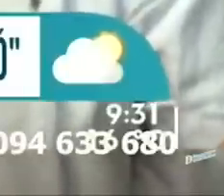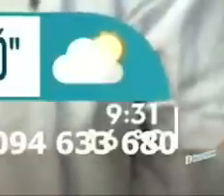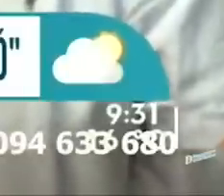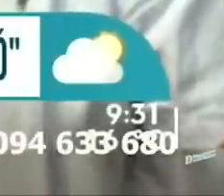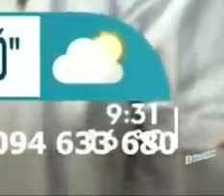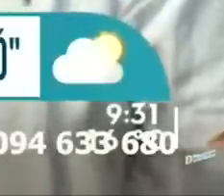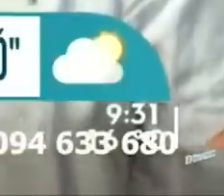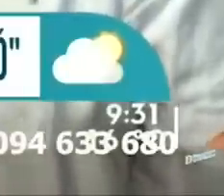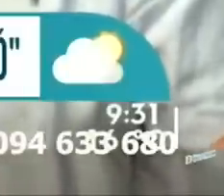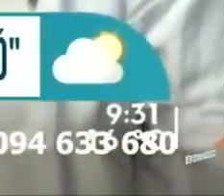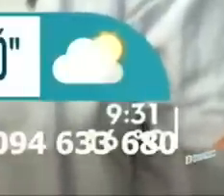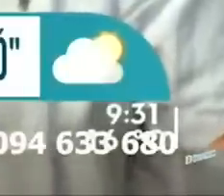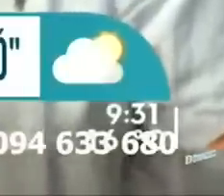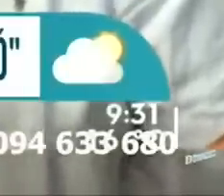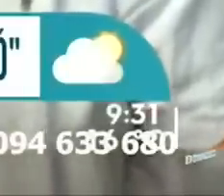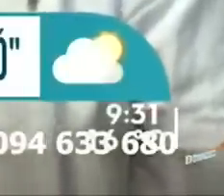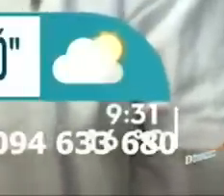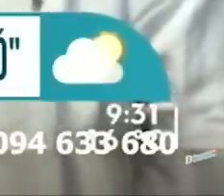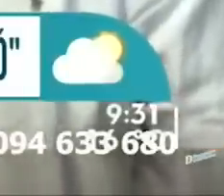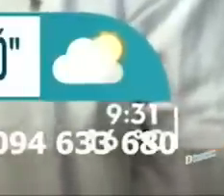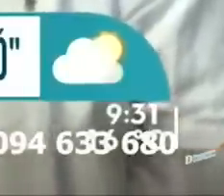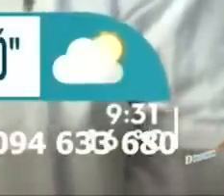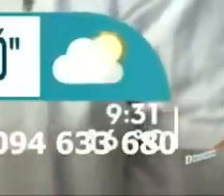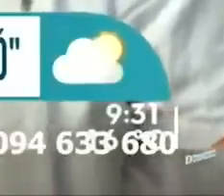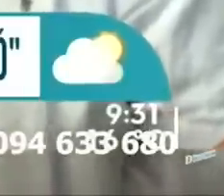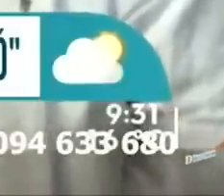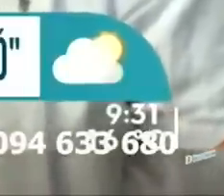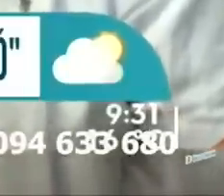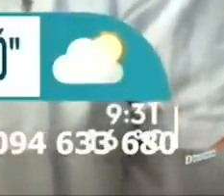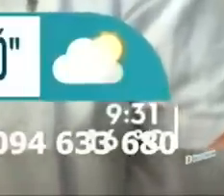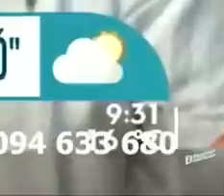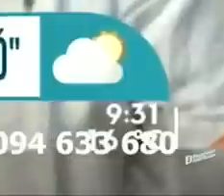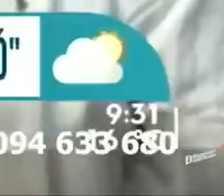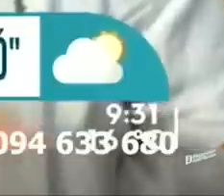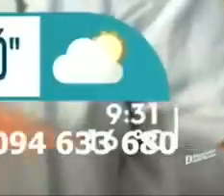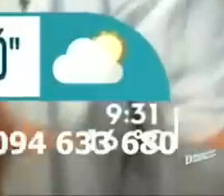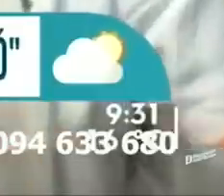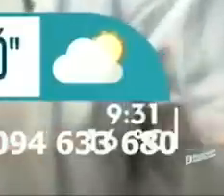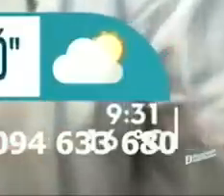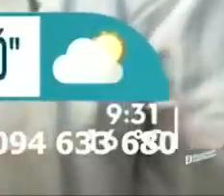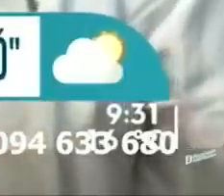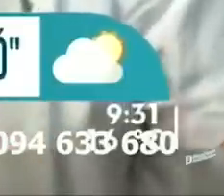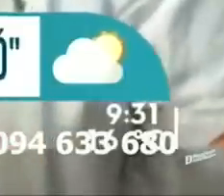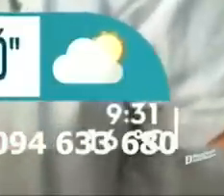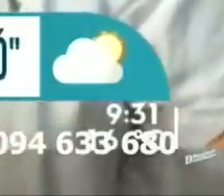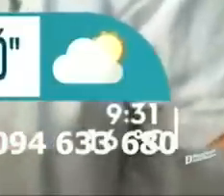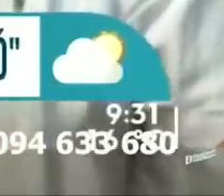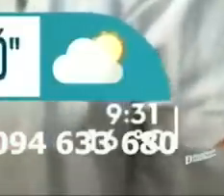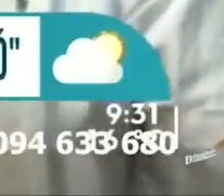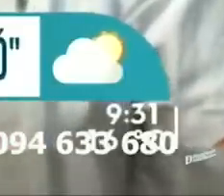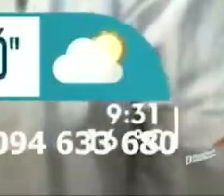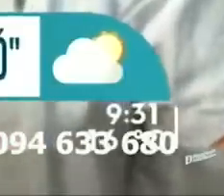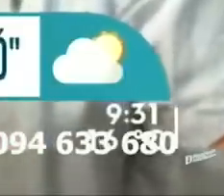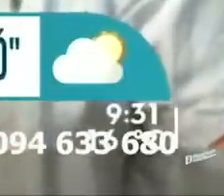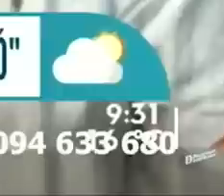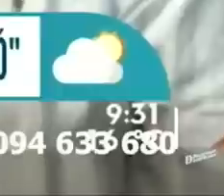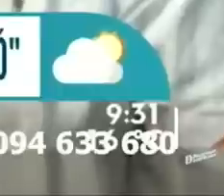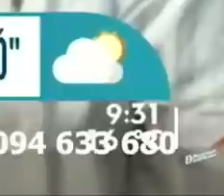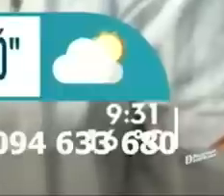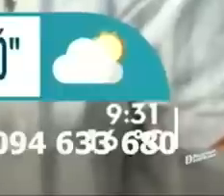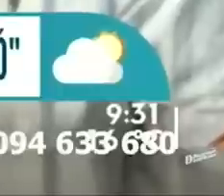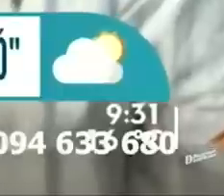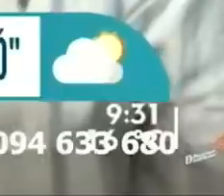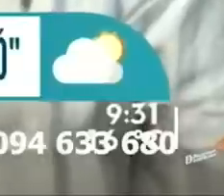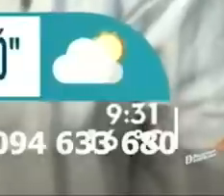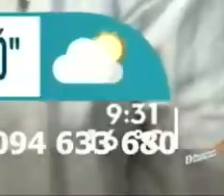años soñando de que si algún día la calle Pou llegaba presidente íbamos a ser Ministerio de Deporte y yo iba a ser Ministro de Deporte. Llegué con